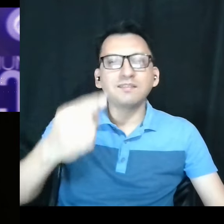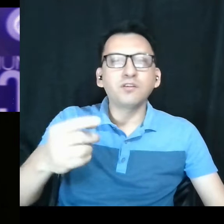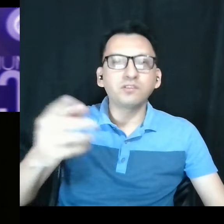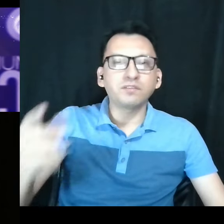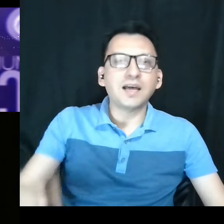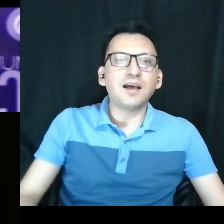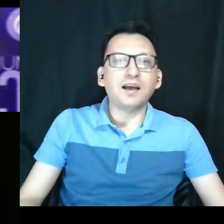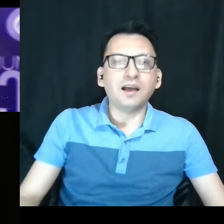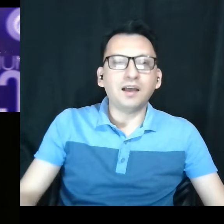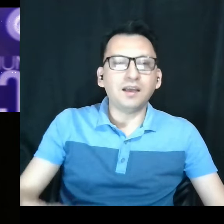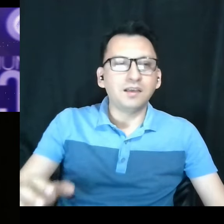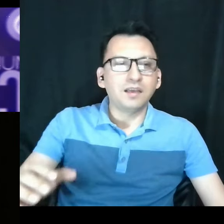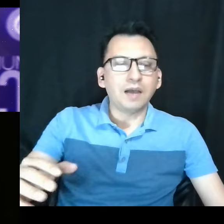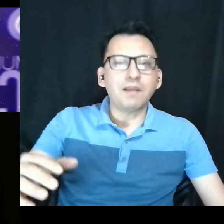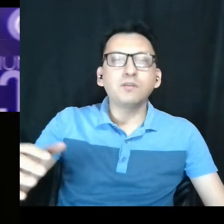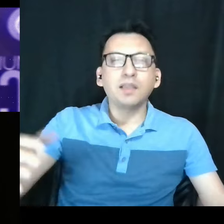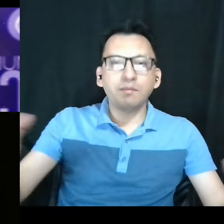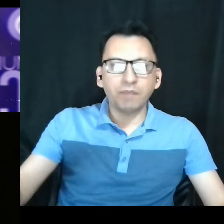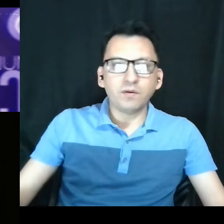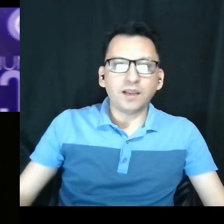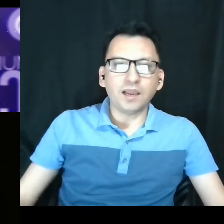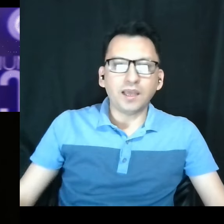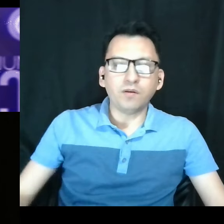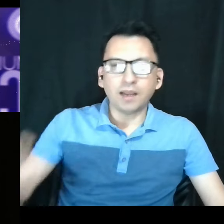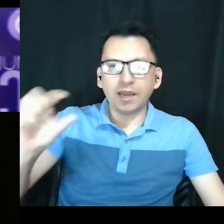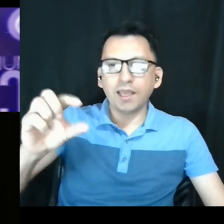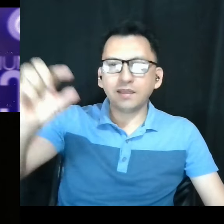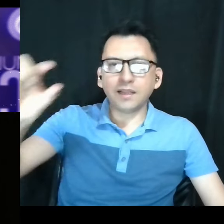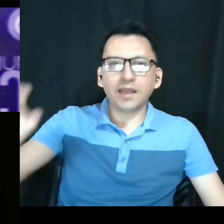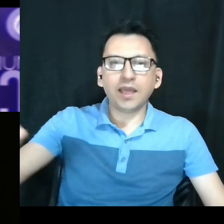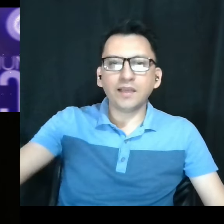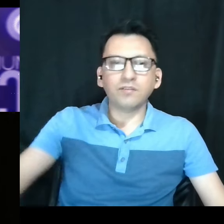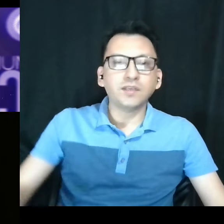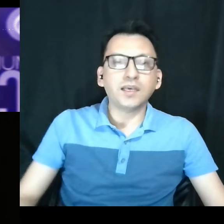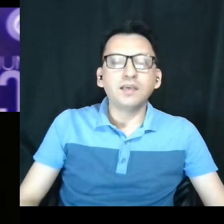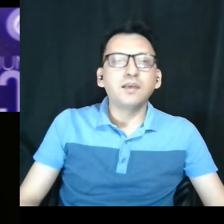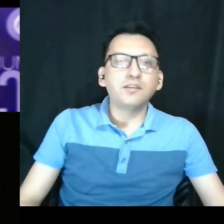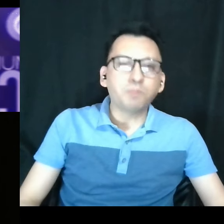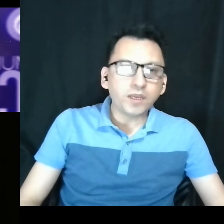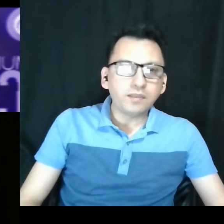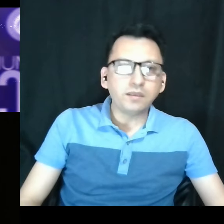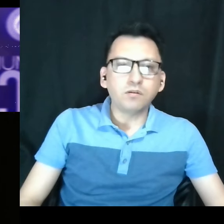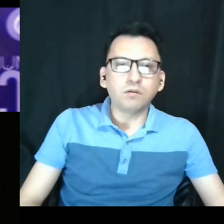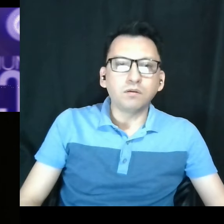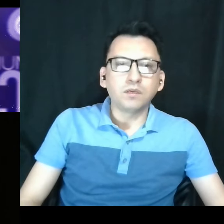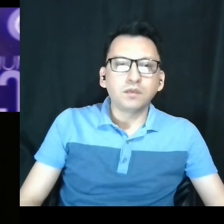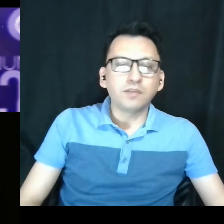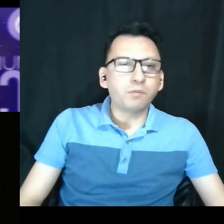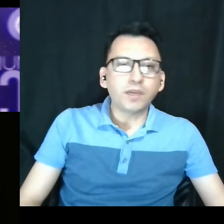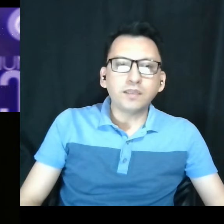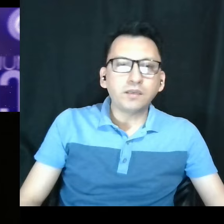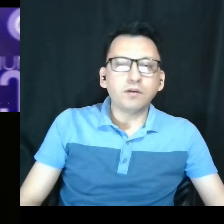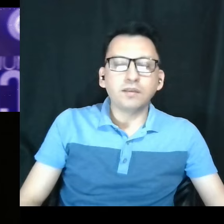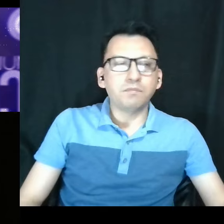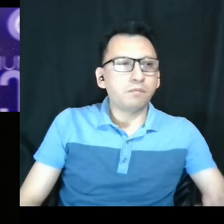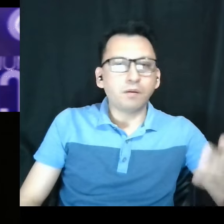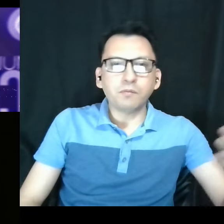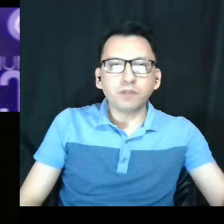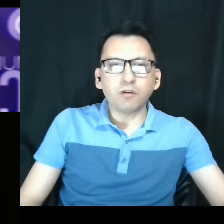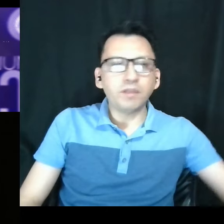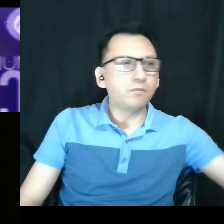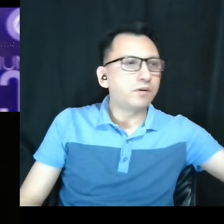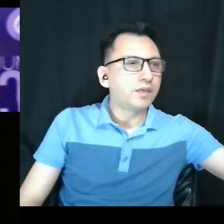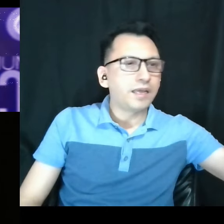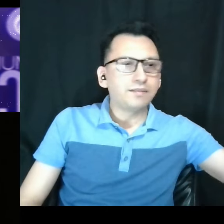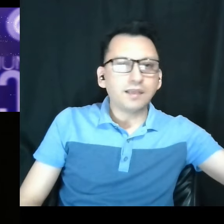Qué curioso ahora sir está hablando del imperio de la ley no la ley es la ley que no sé qué es político es político